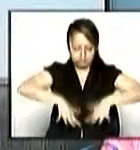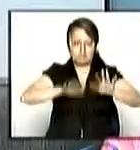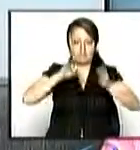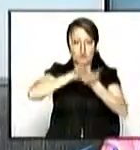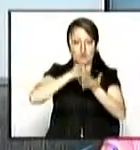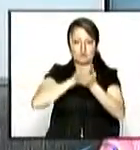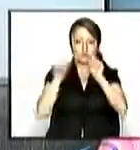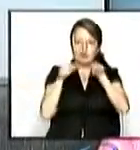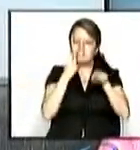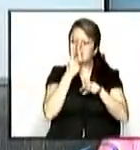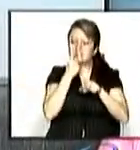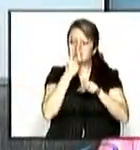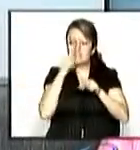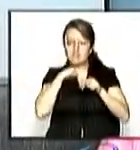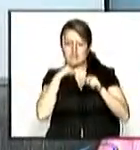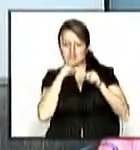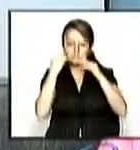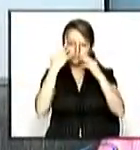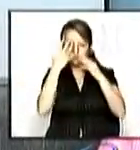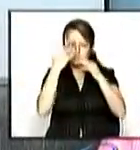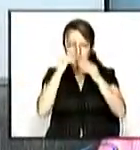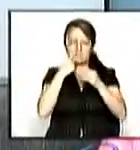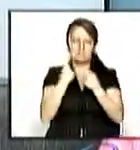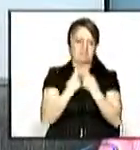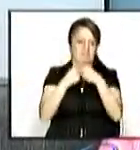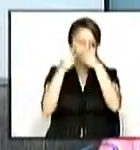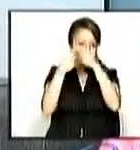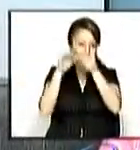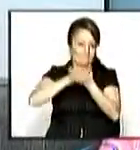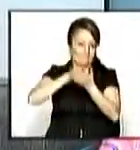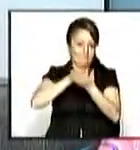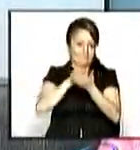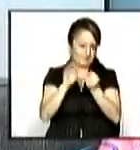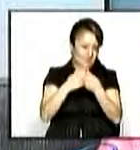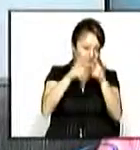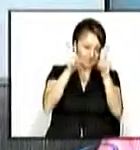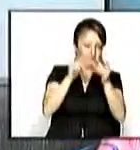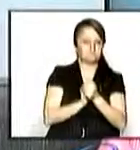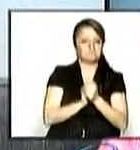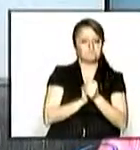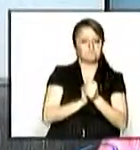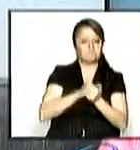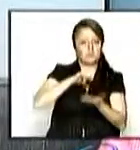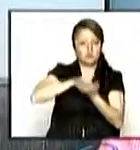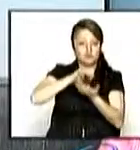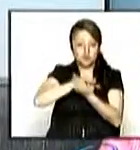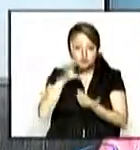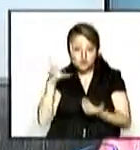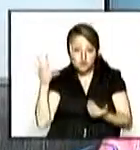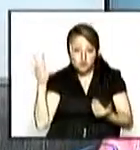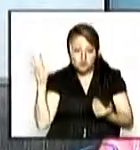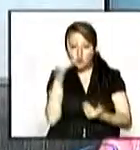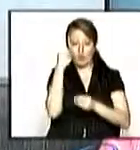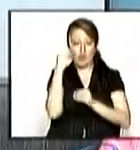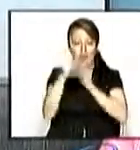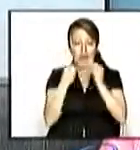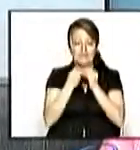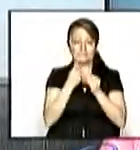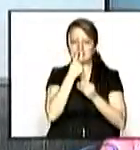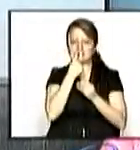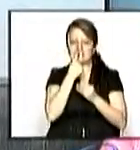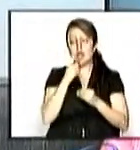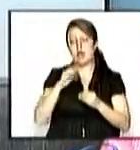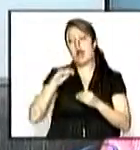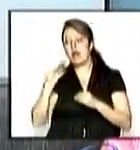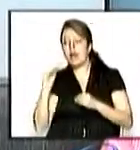unos reflejos neurales que van dirigidos a ciertos órganos. Entonces, todo lo que hagamos nosotros en nuestra boca, es decir,